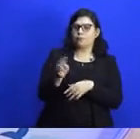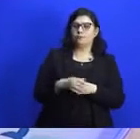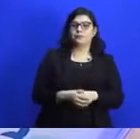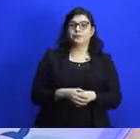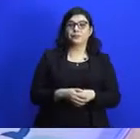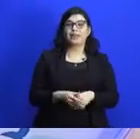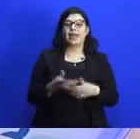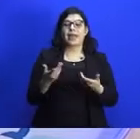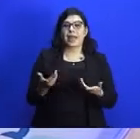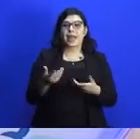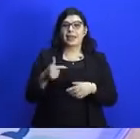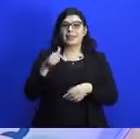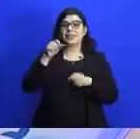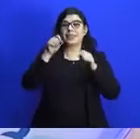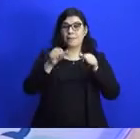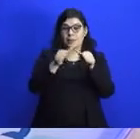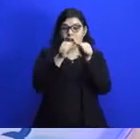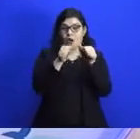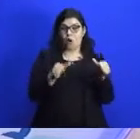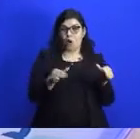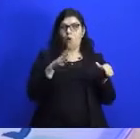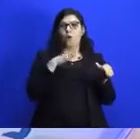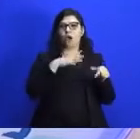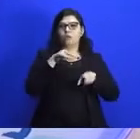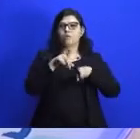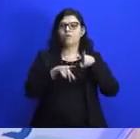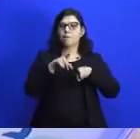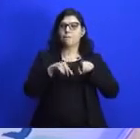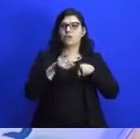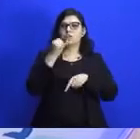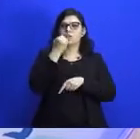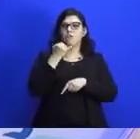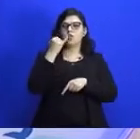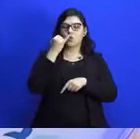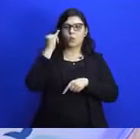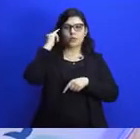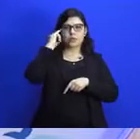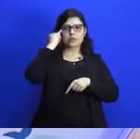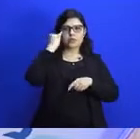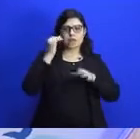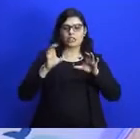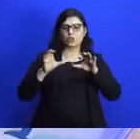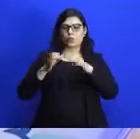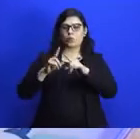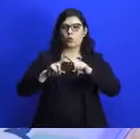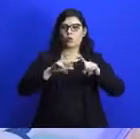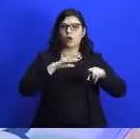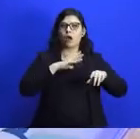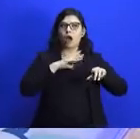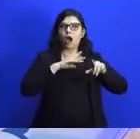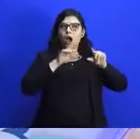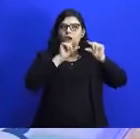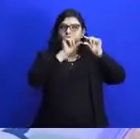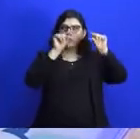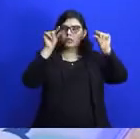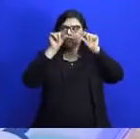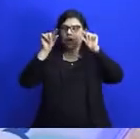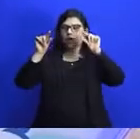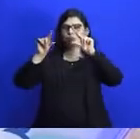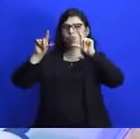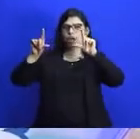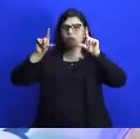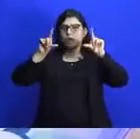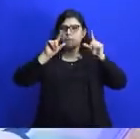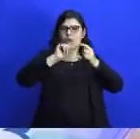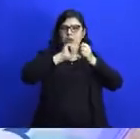Bodega Aurrera nos adaptamos a las lenguas indígenas de diversas comunidades, traduciendo nuestra señalización, y estos ejemplos de